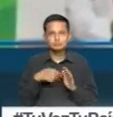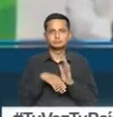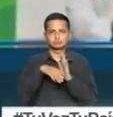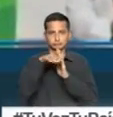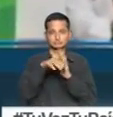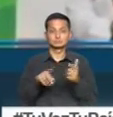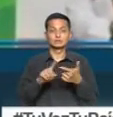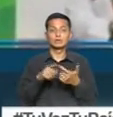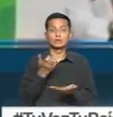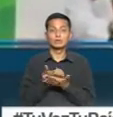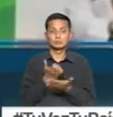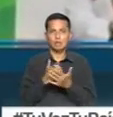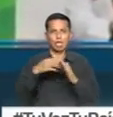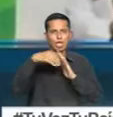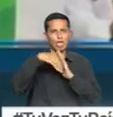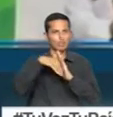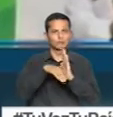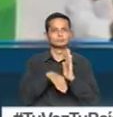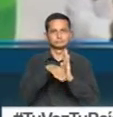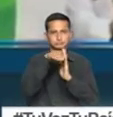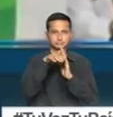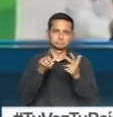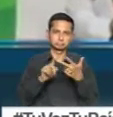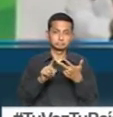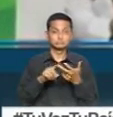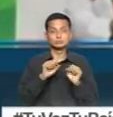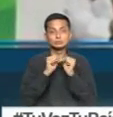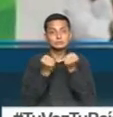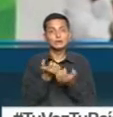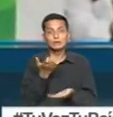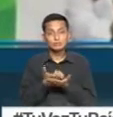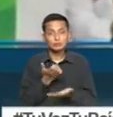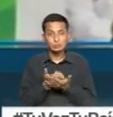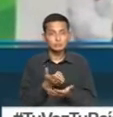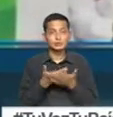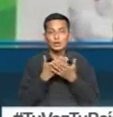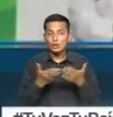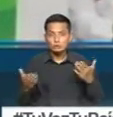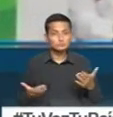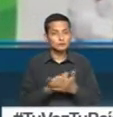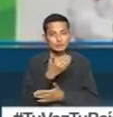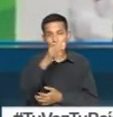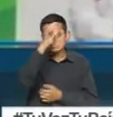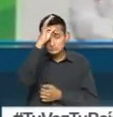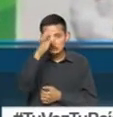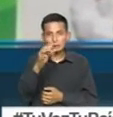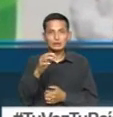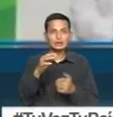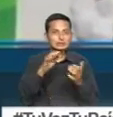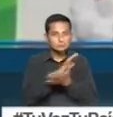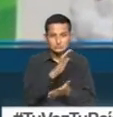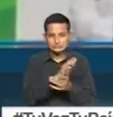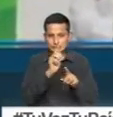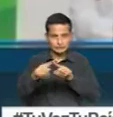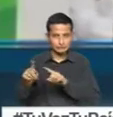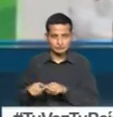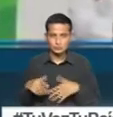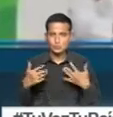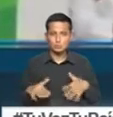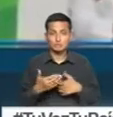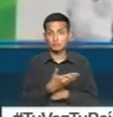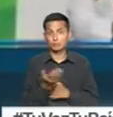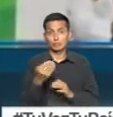estabilizar la economía. Y tres, mejorar nuestra infraestructura social y económica. Con su comprensión y cooperación, hemos puesto la peor de las